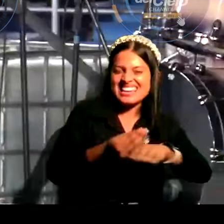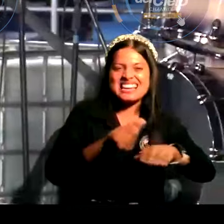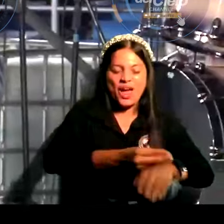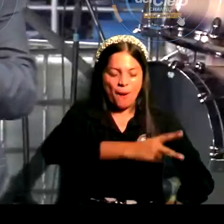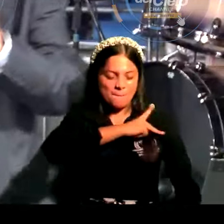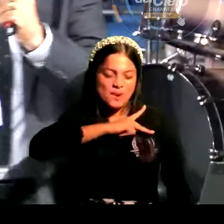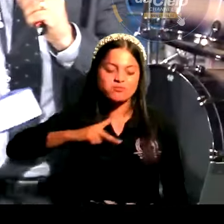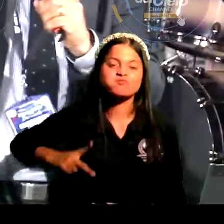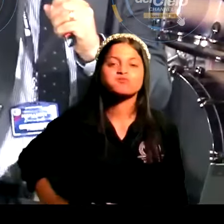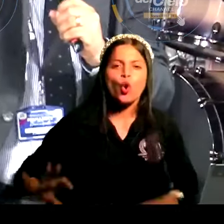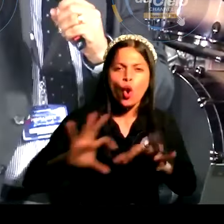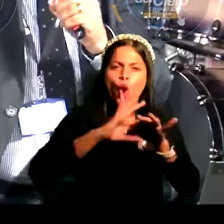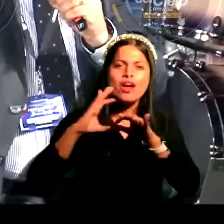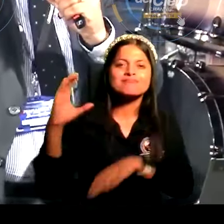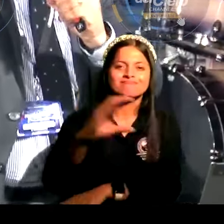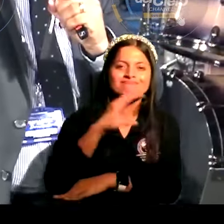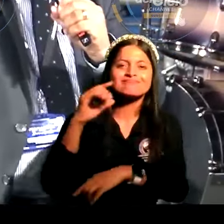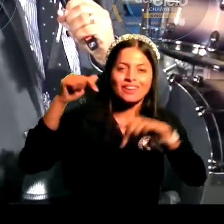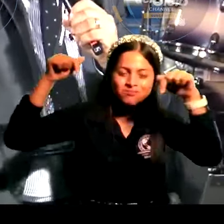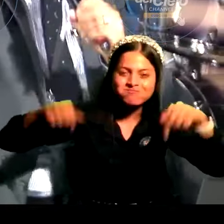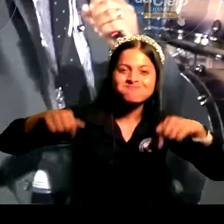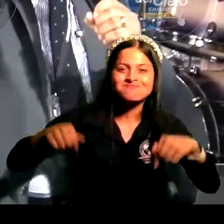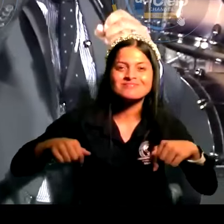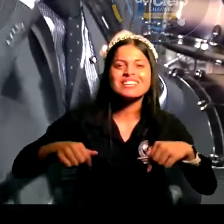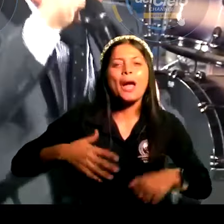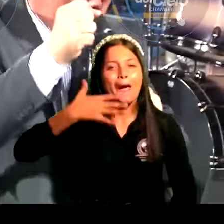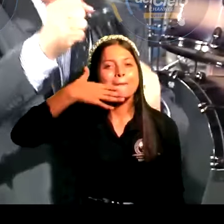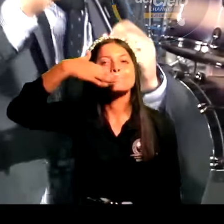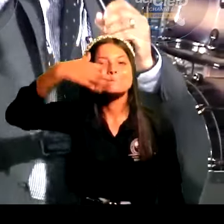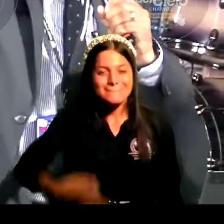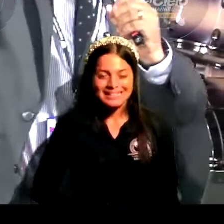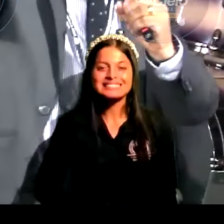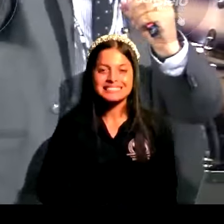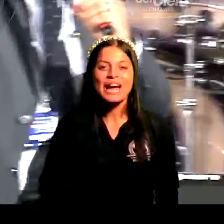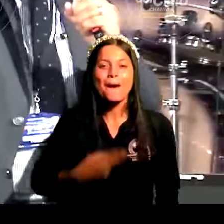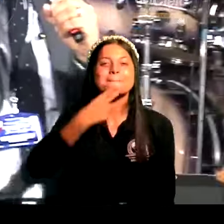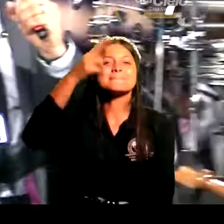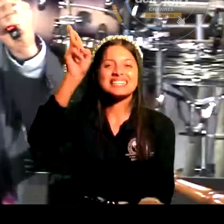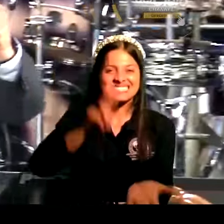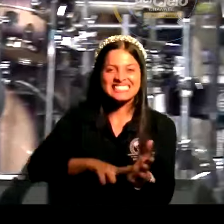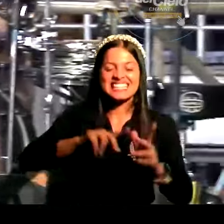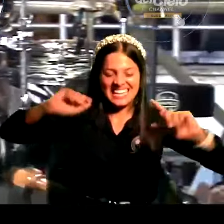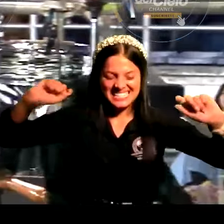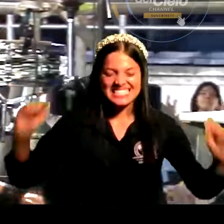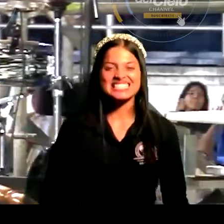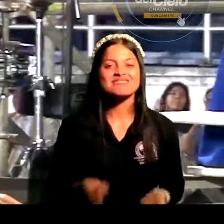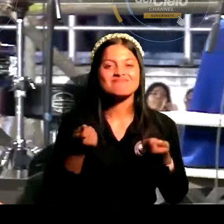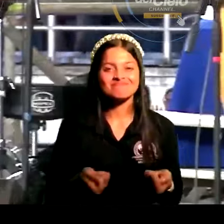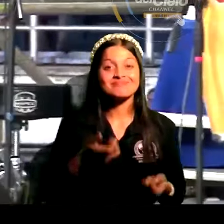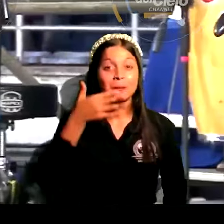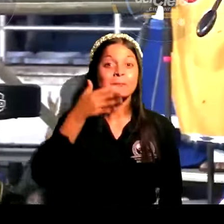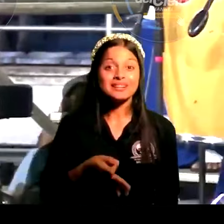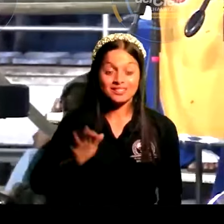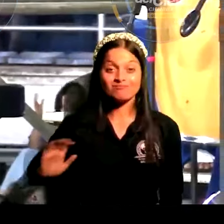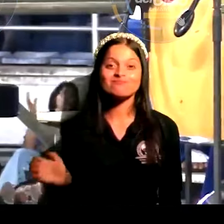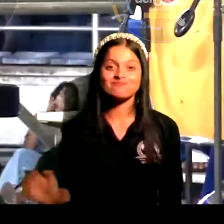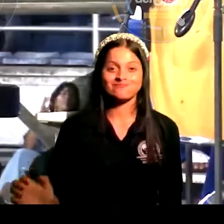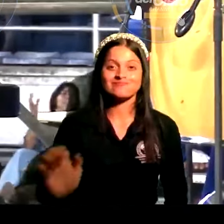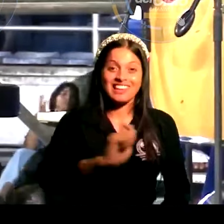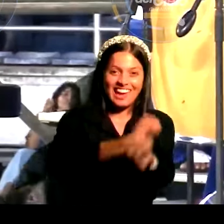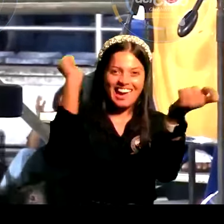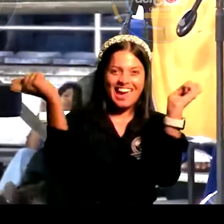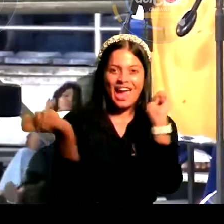la iglesia que tiene el verdadero mensaje que cambia la vida de las